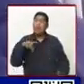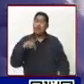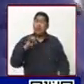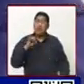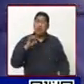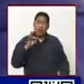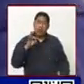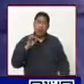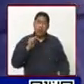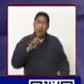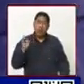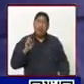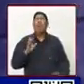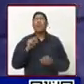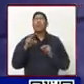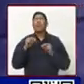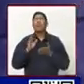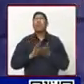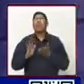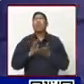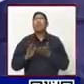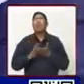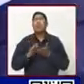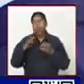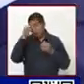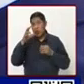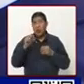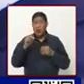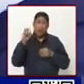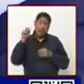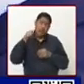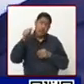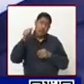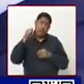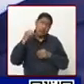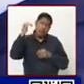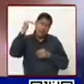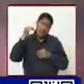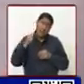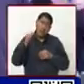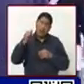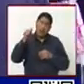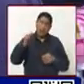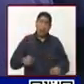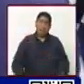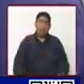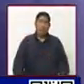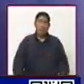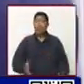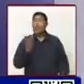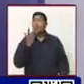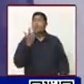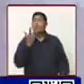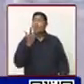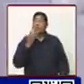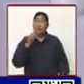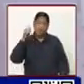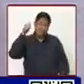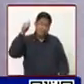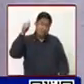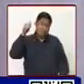Pifarré. No, va a disculpar, pero él no vive acá. ¿Por qué no toca el timbrecito de más arriba de las graditas? Vamos a tocar